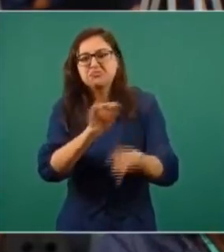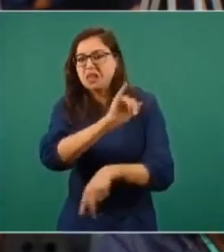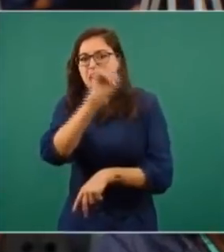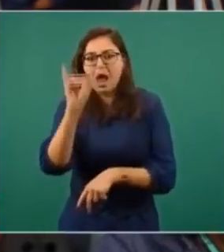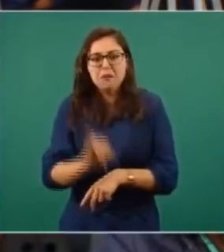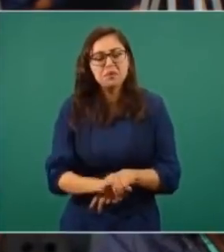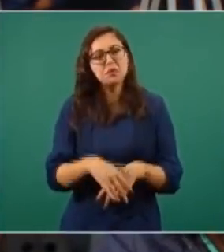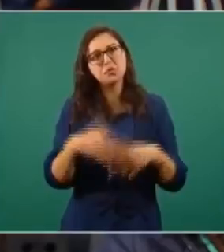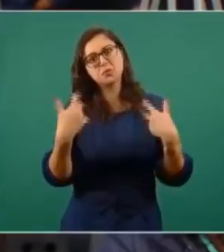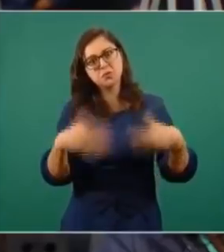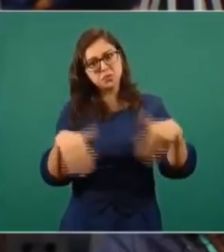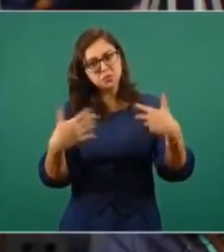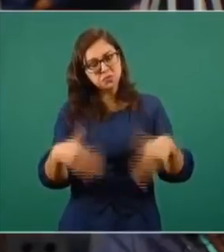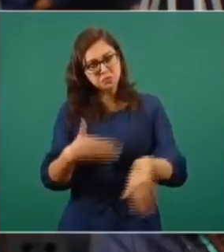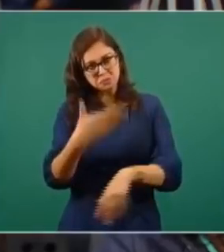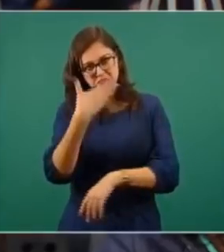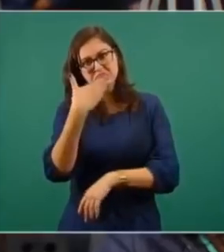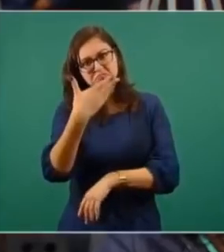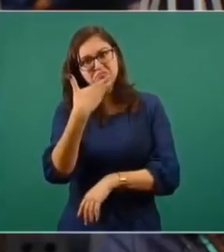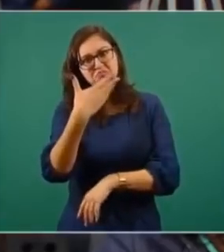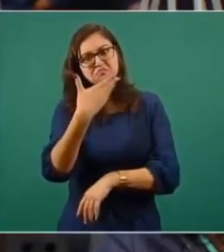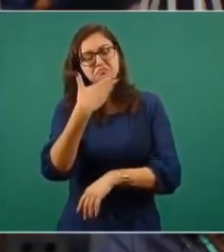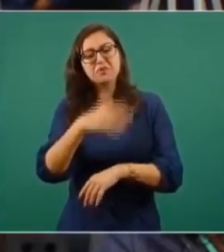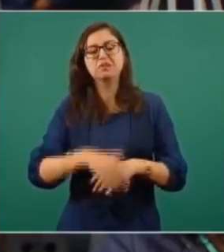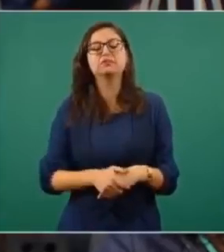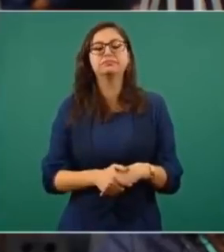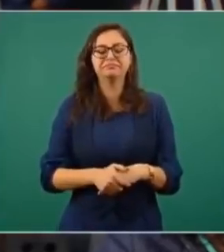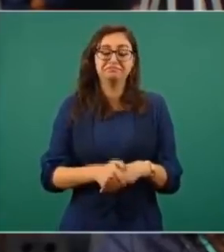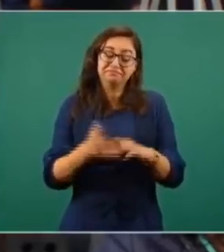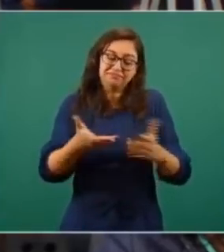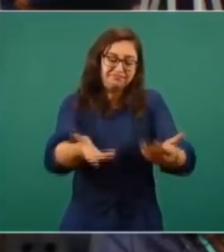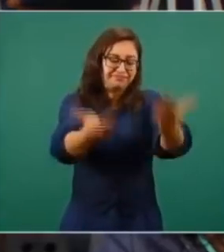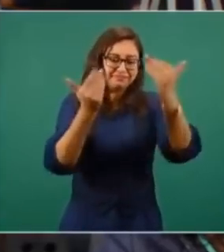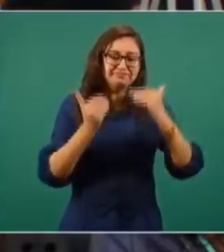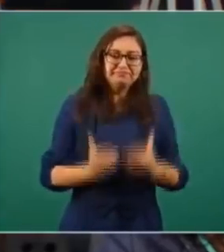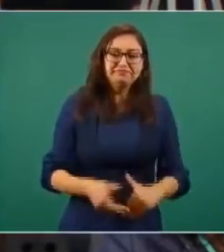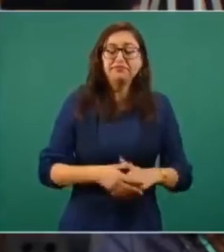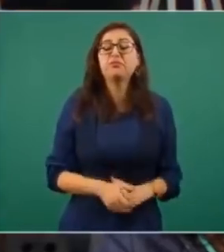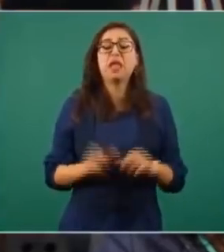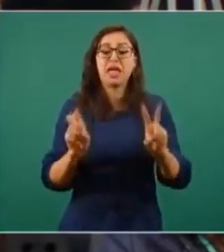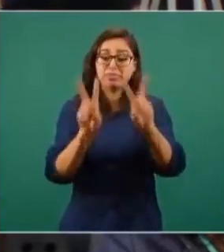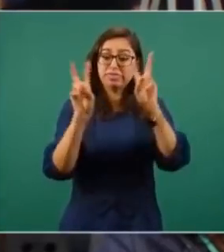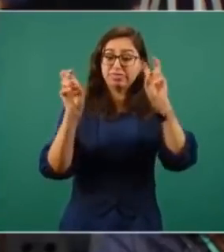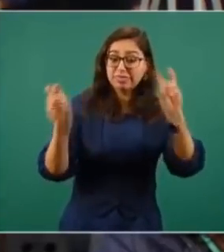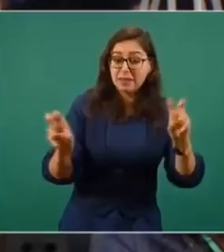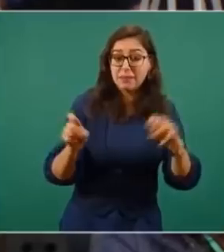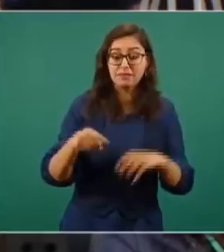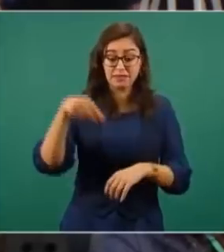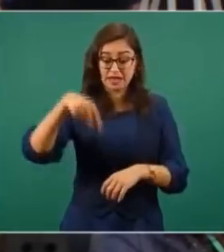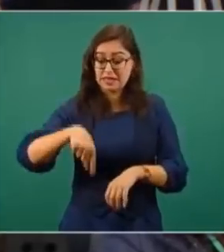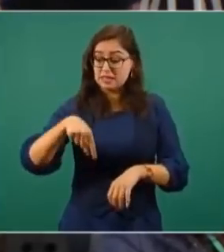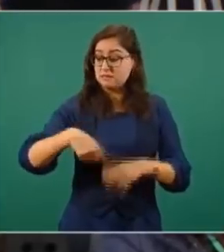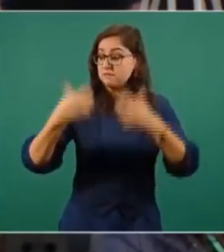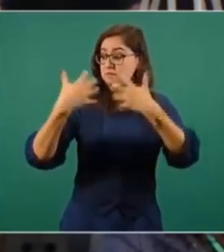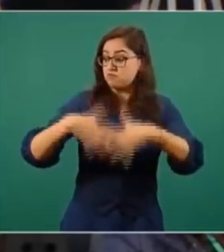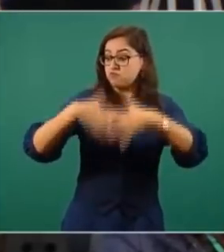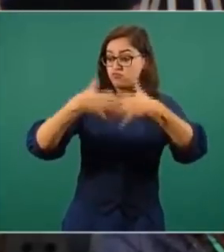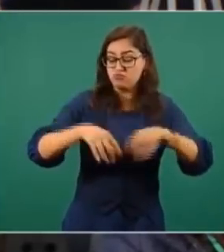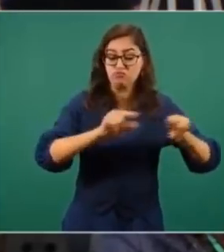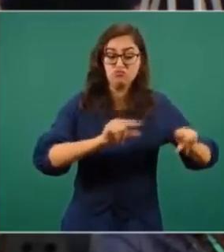se puede precisar, es un orgullo que se envasen aquí las vacunas, pero también